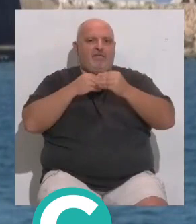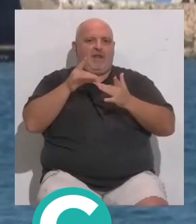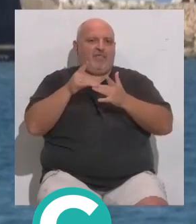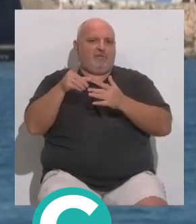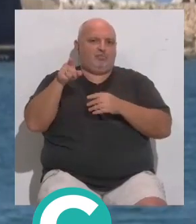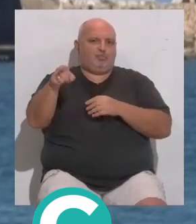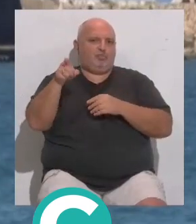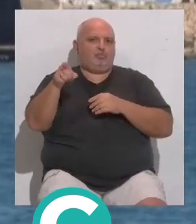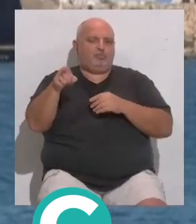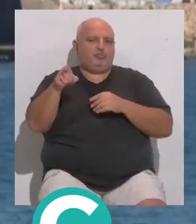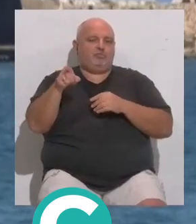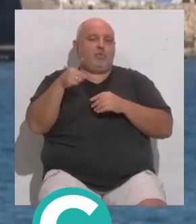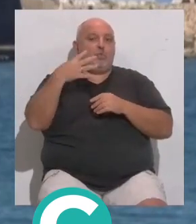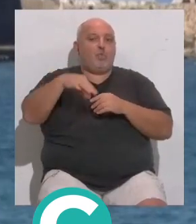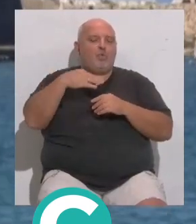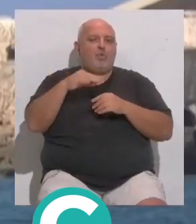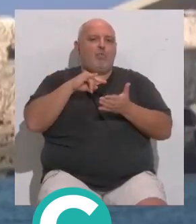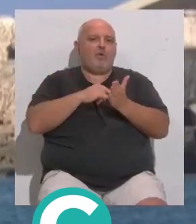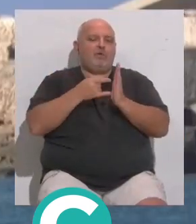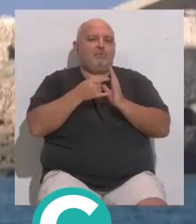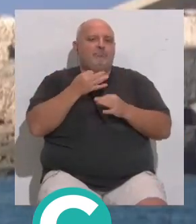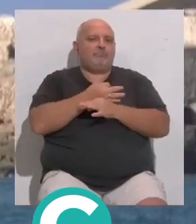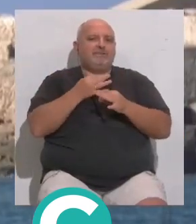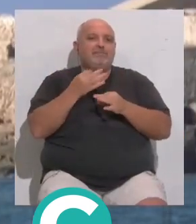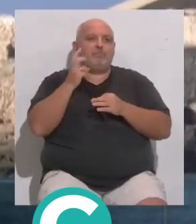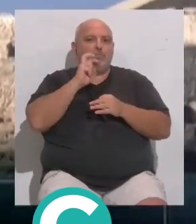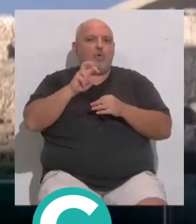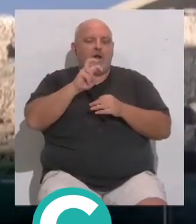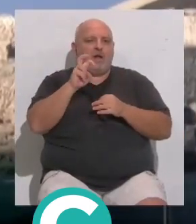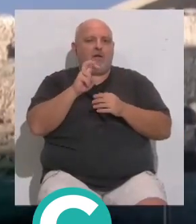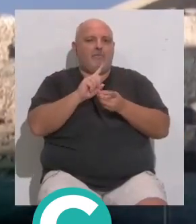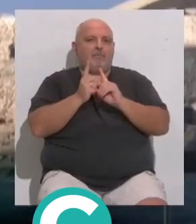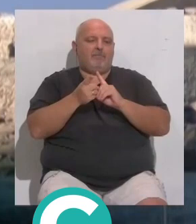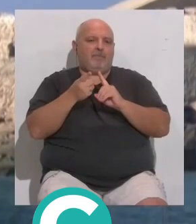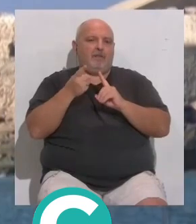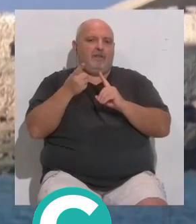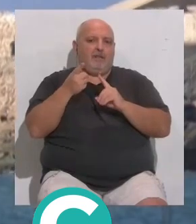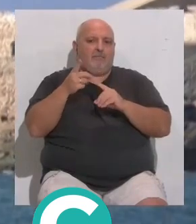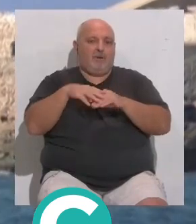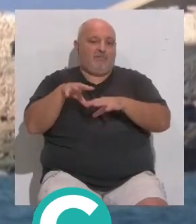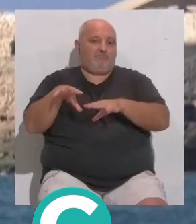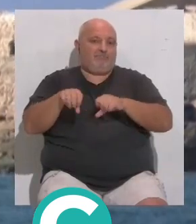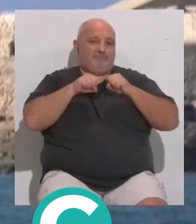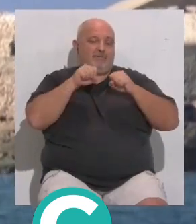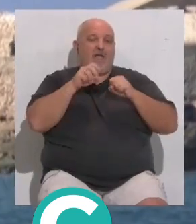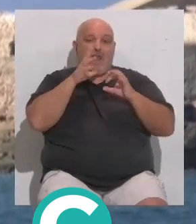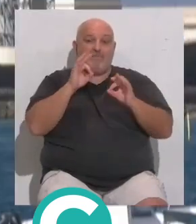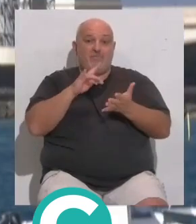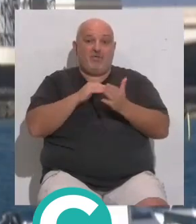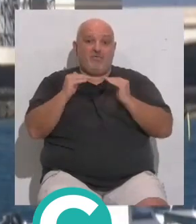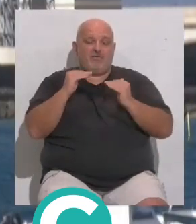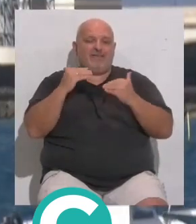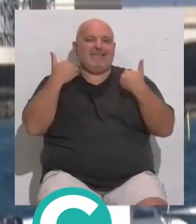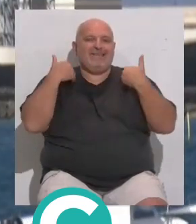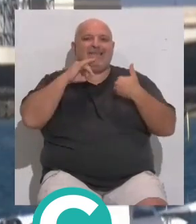en cuenta que solo se llegaría a un proyecto viable si antes se aprueba la desafectación del inmueble, por lo que aún hoy en día sigue